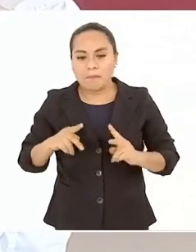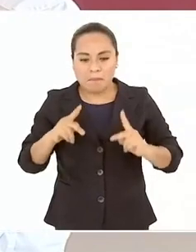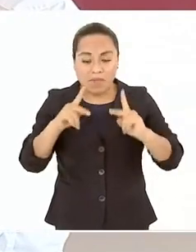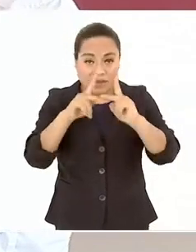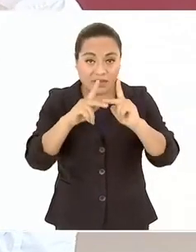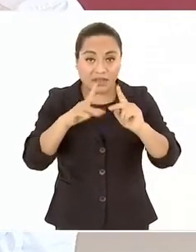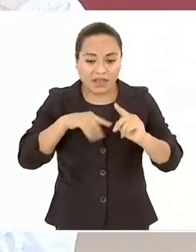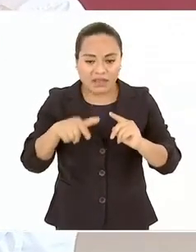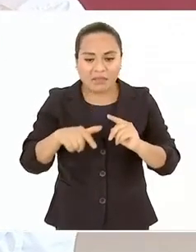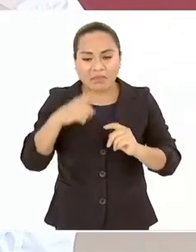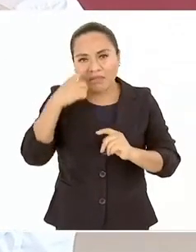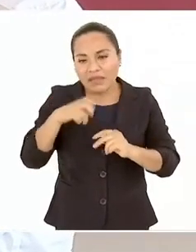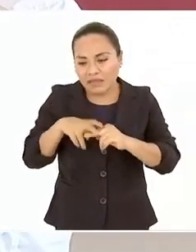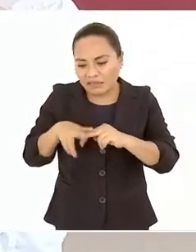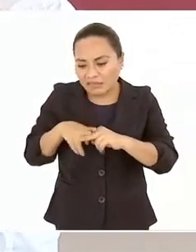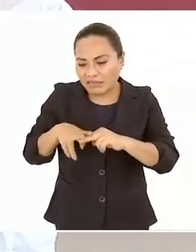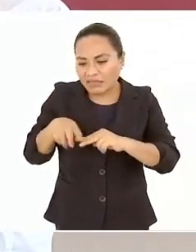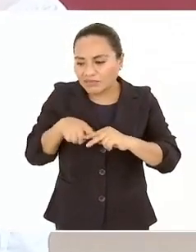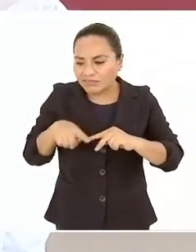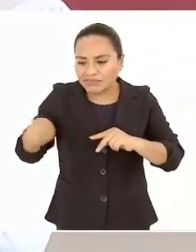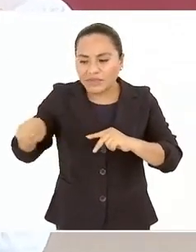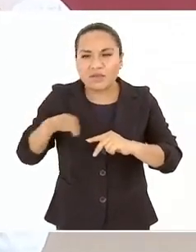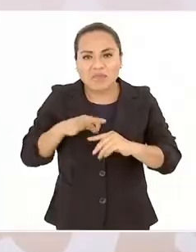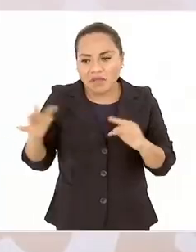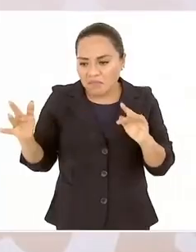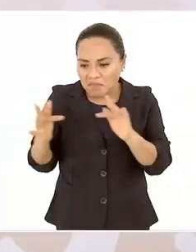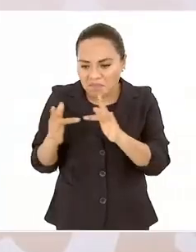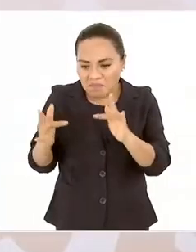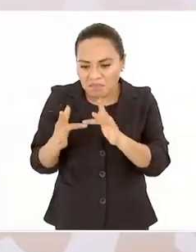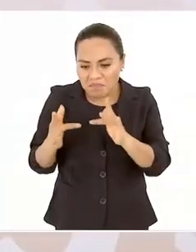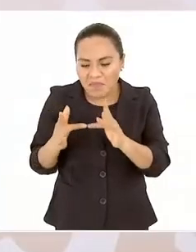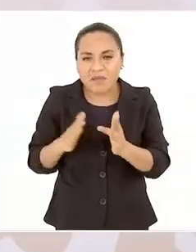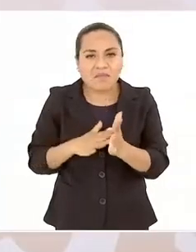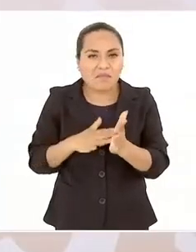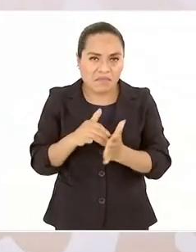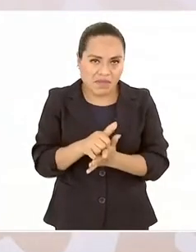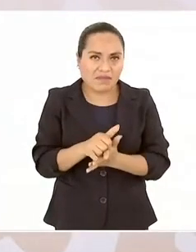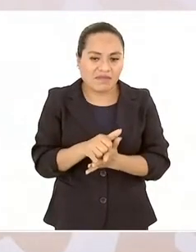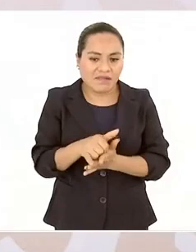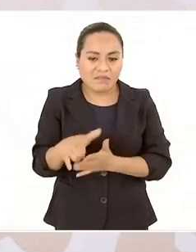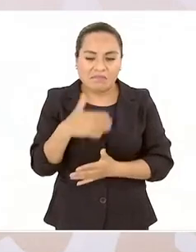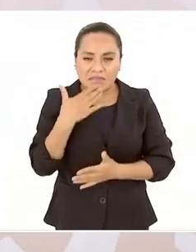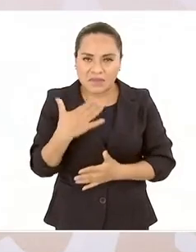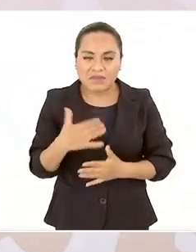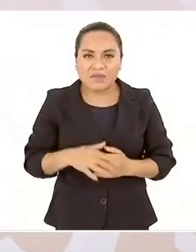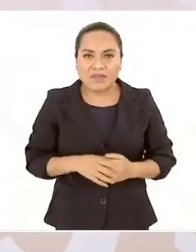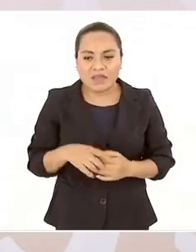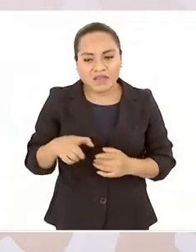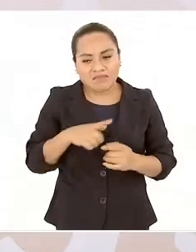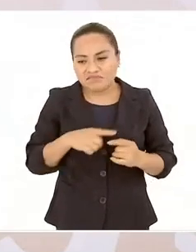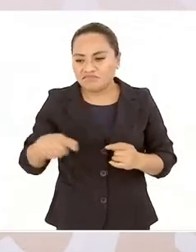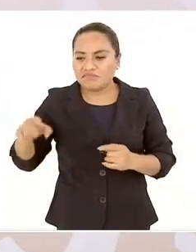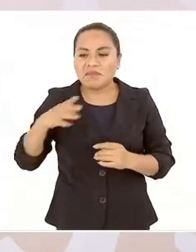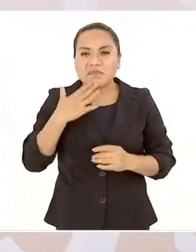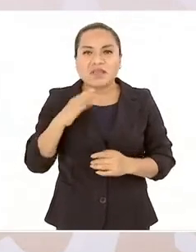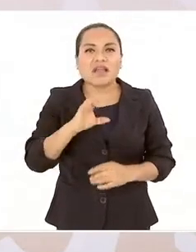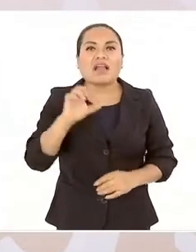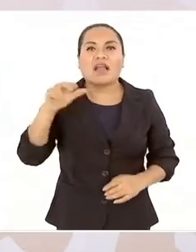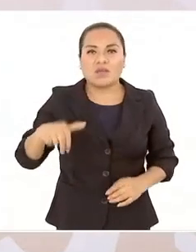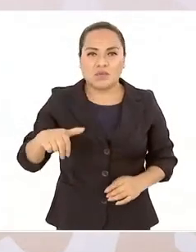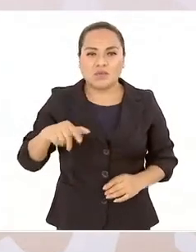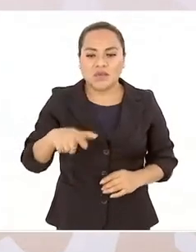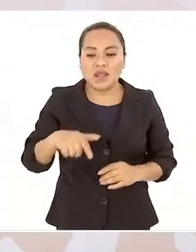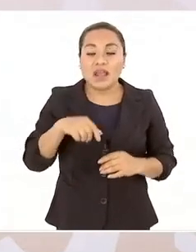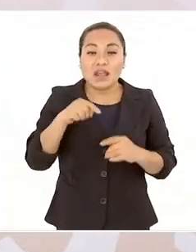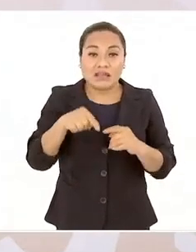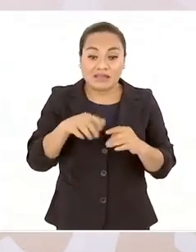al Tren Maya y se pueda ir hasta Quintana Roo, hasta Cancún, en tren desde